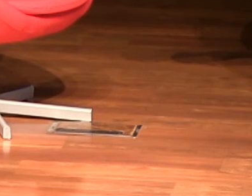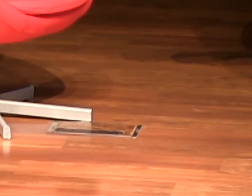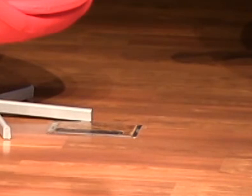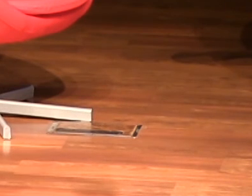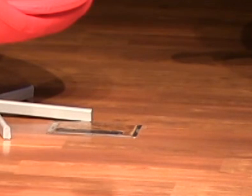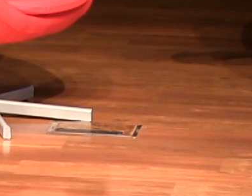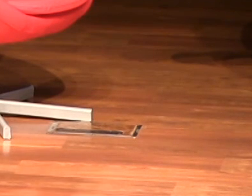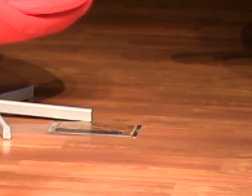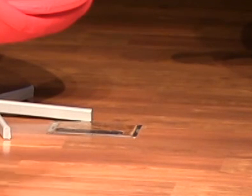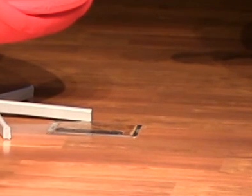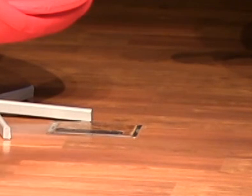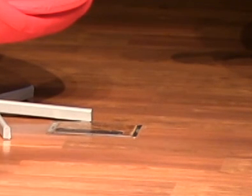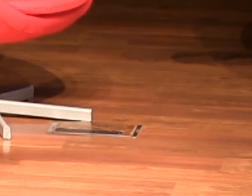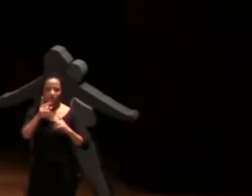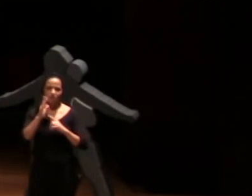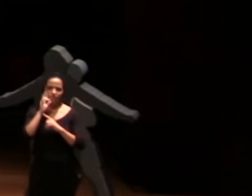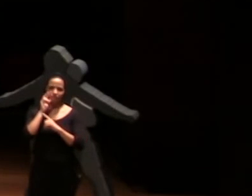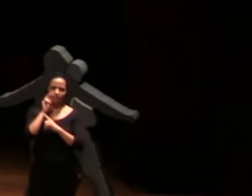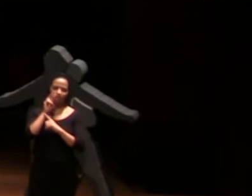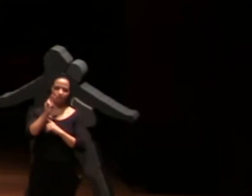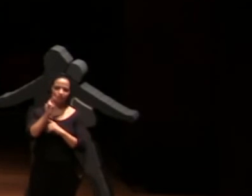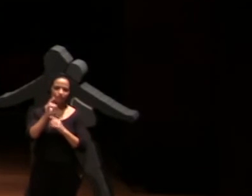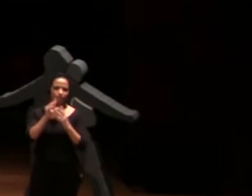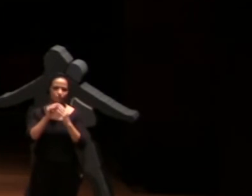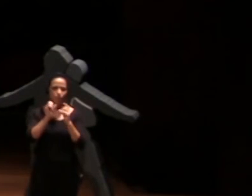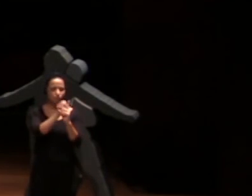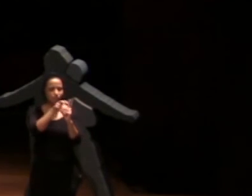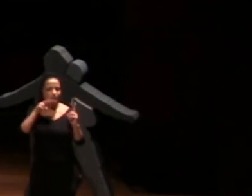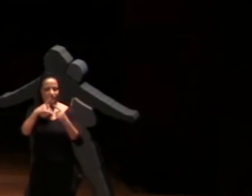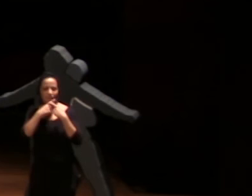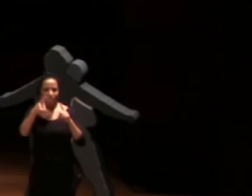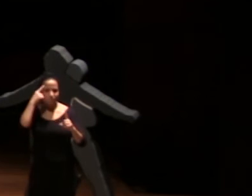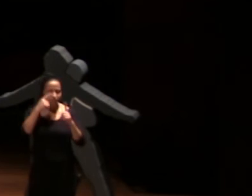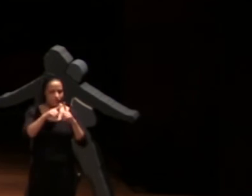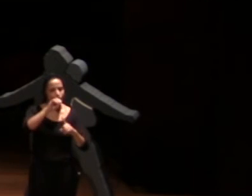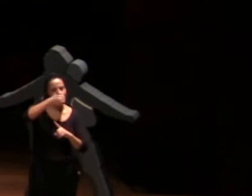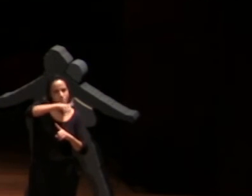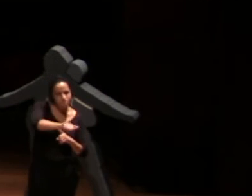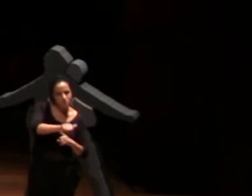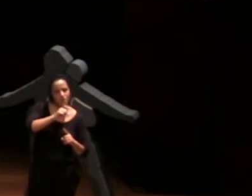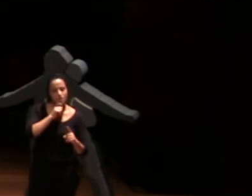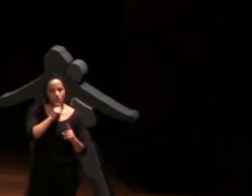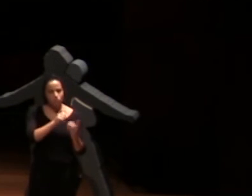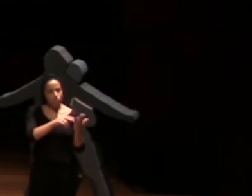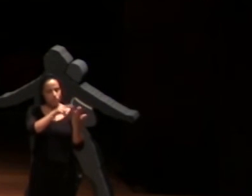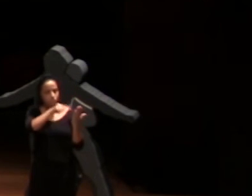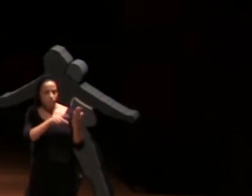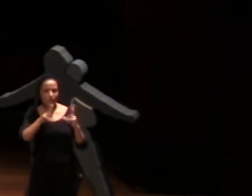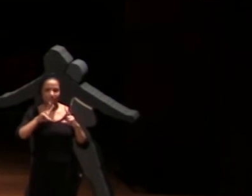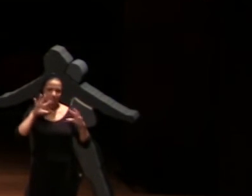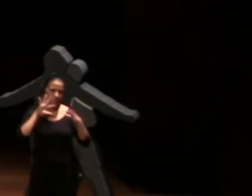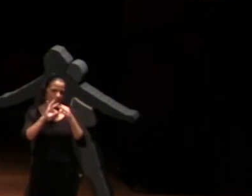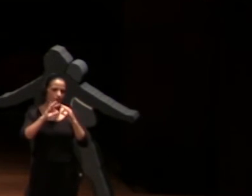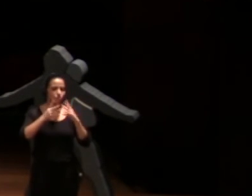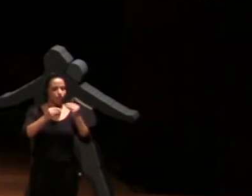nos está dando un enfoque muy diferente a cómo abordar las valoraciones y las intervenciones sobre los tejidos blandos,